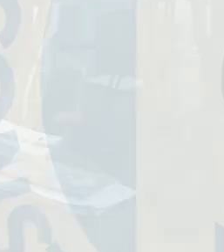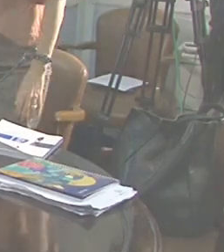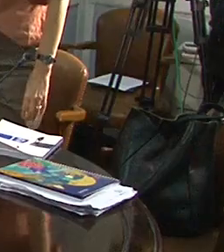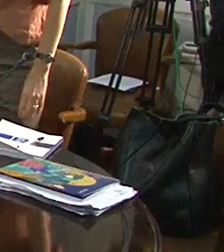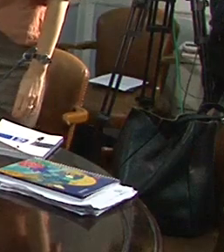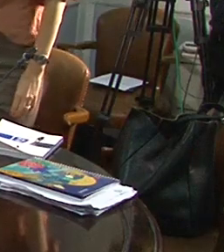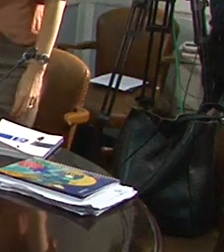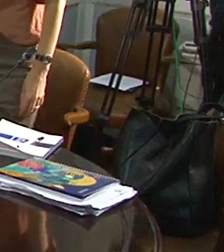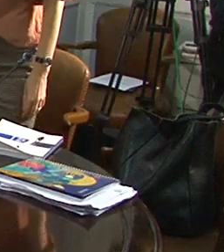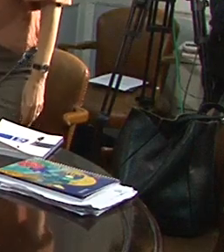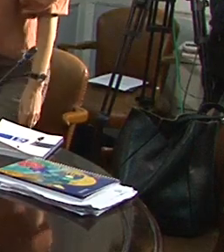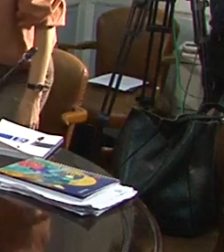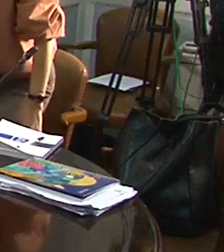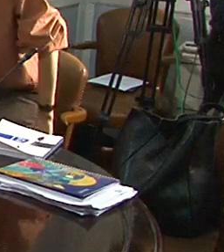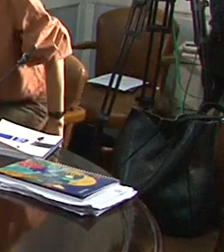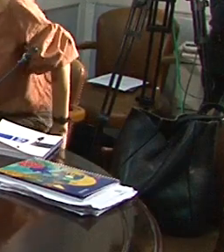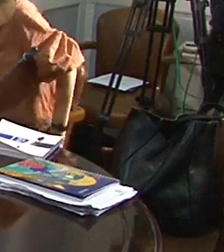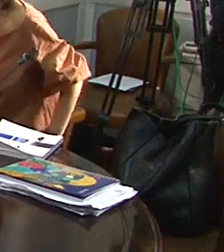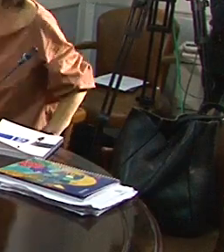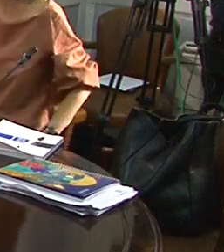Se abre la sesión.